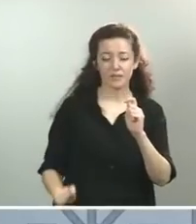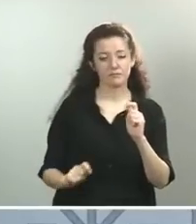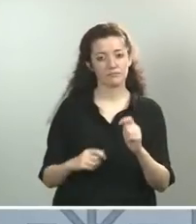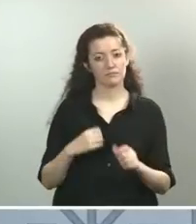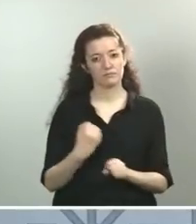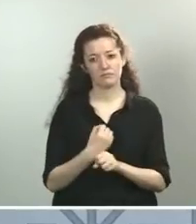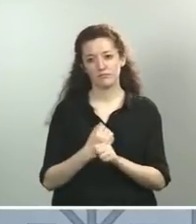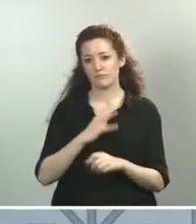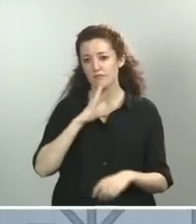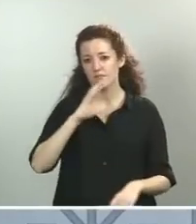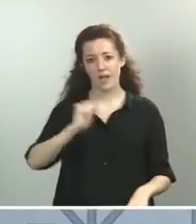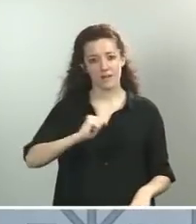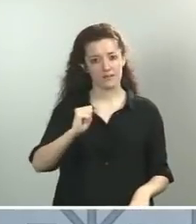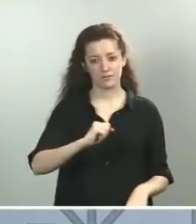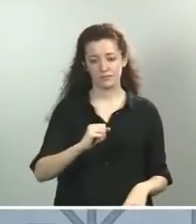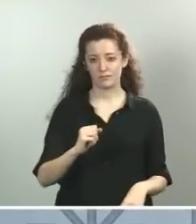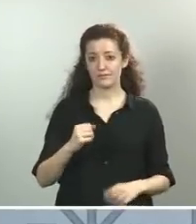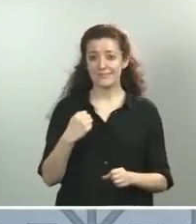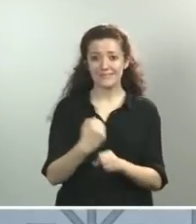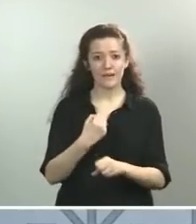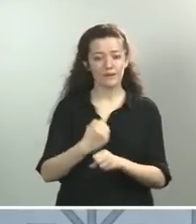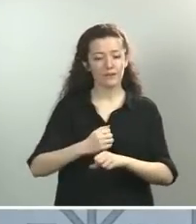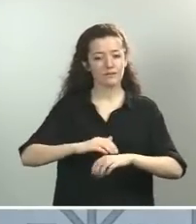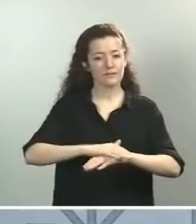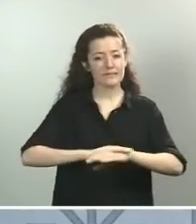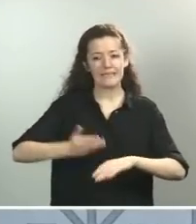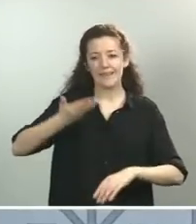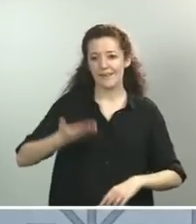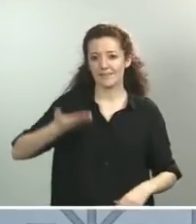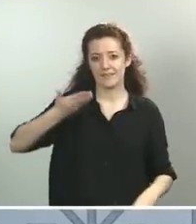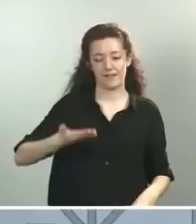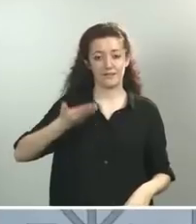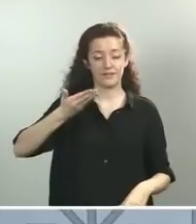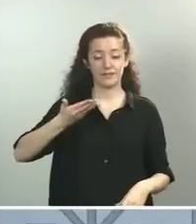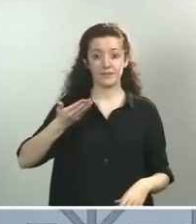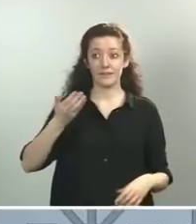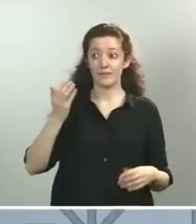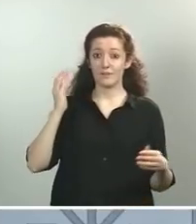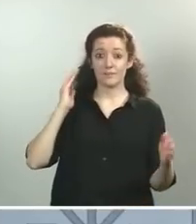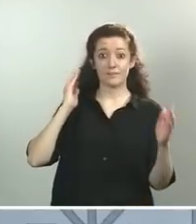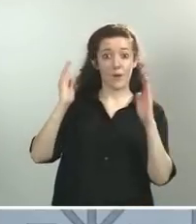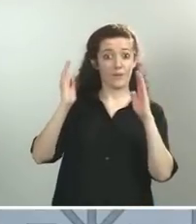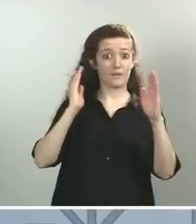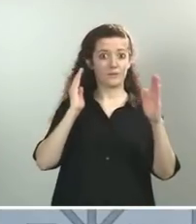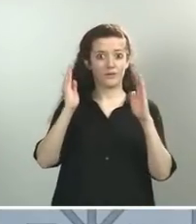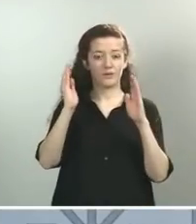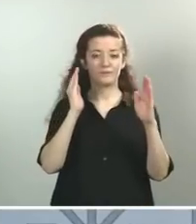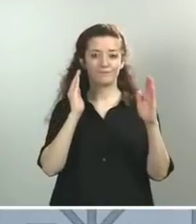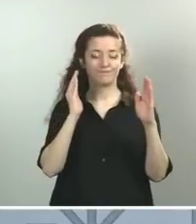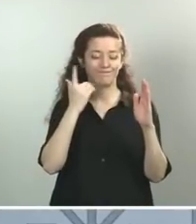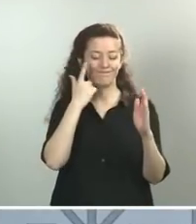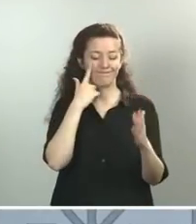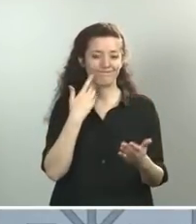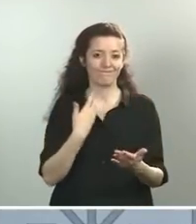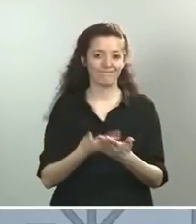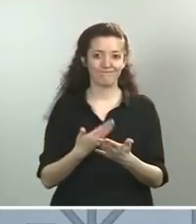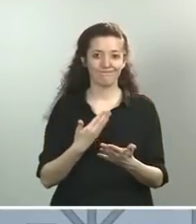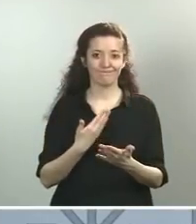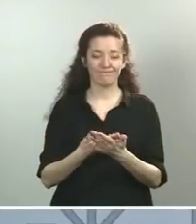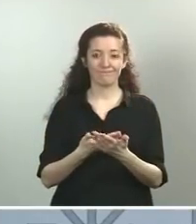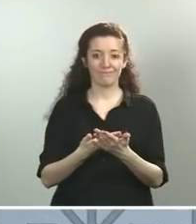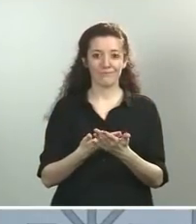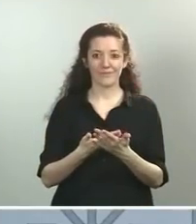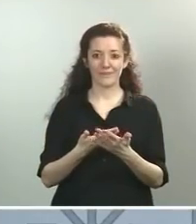esencial en un momento en que hemos comprobado que vivimos en unha complicada